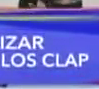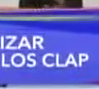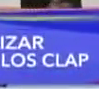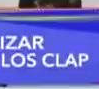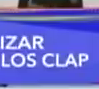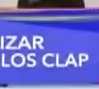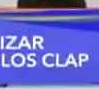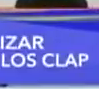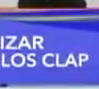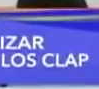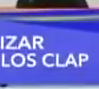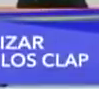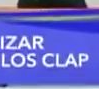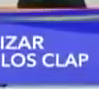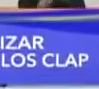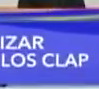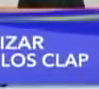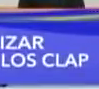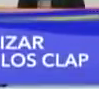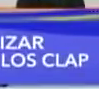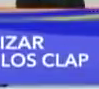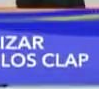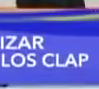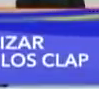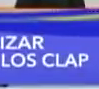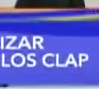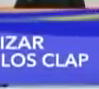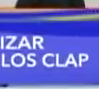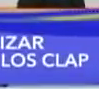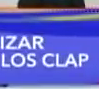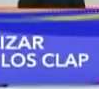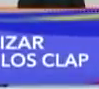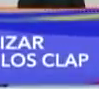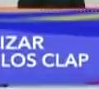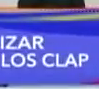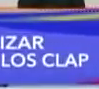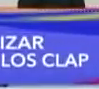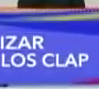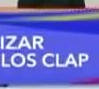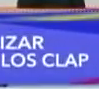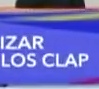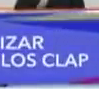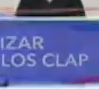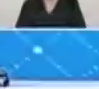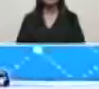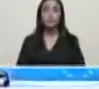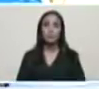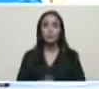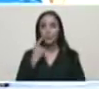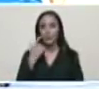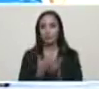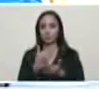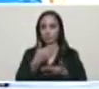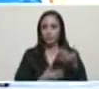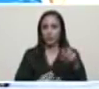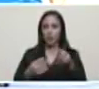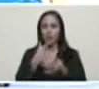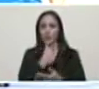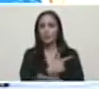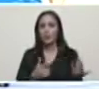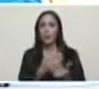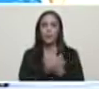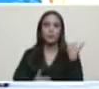el ministro somete a consideración del ciudadano Nicolás Maduro moros